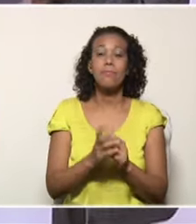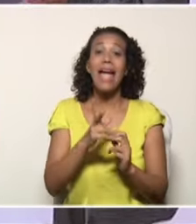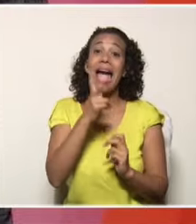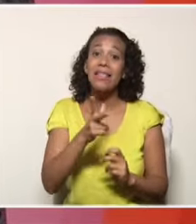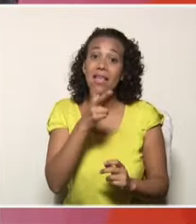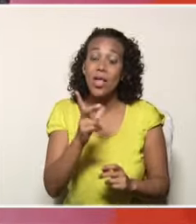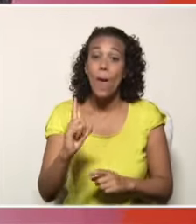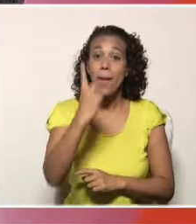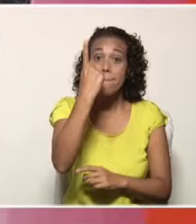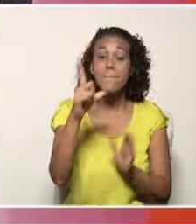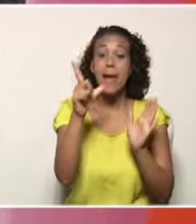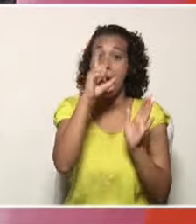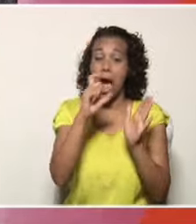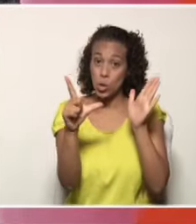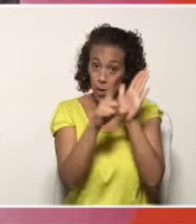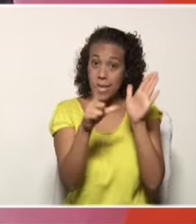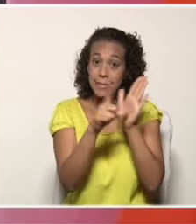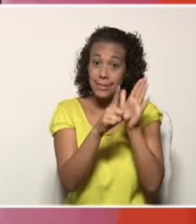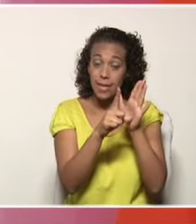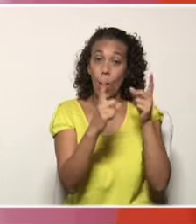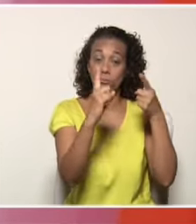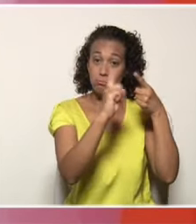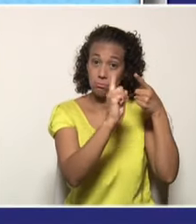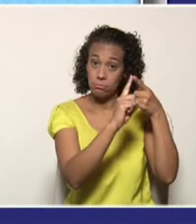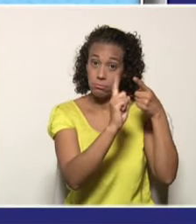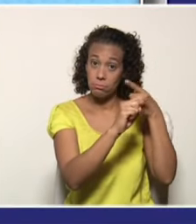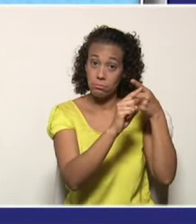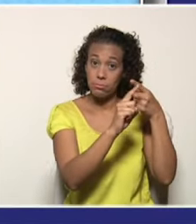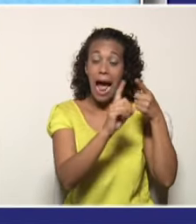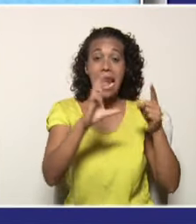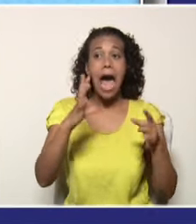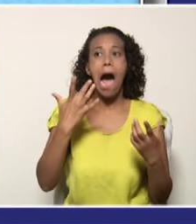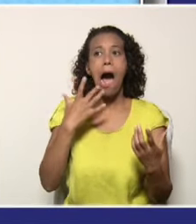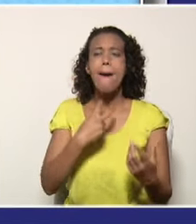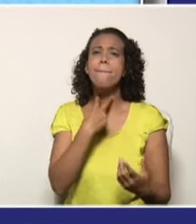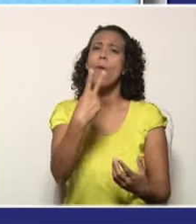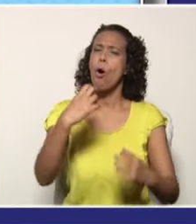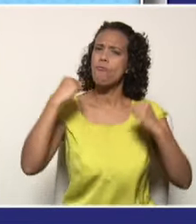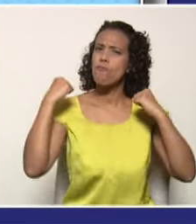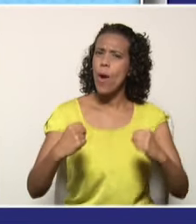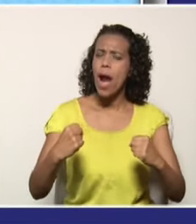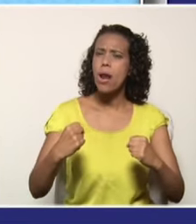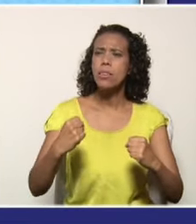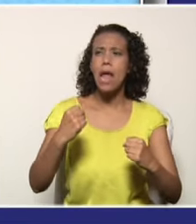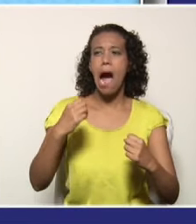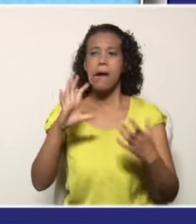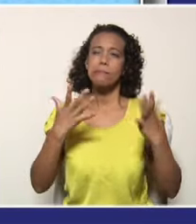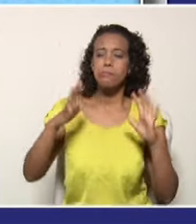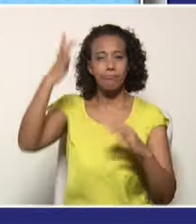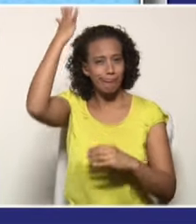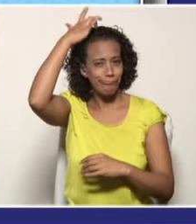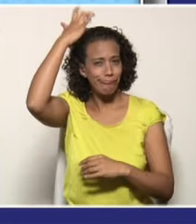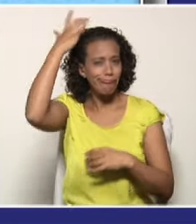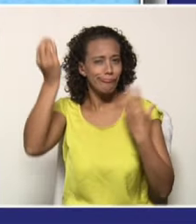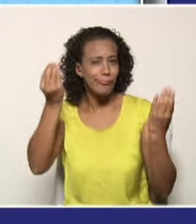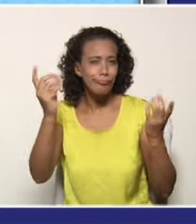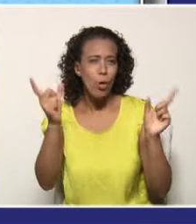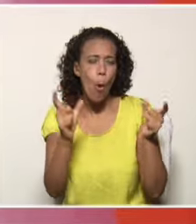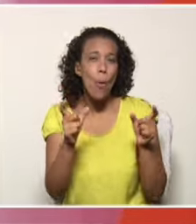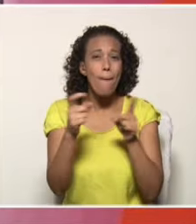Castellano para primer año. Nuestros referentes teóricos prácticos es la entonación, la ironía y el uso del